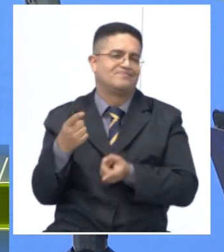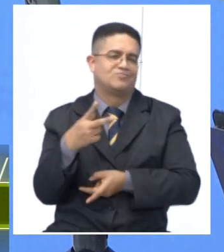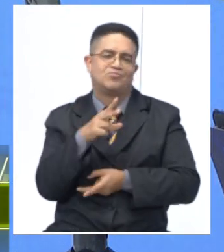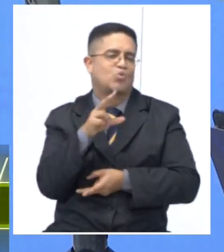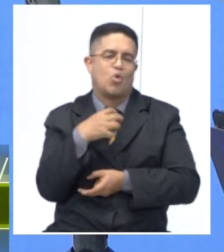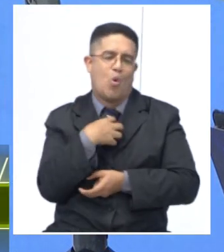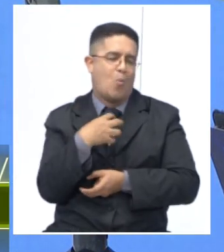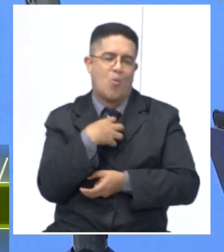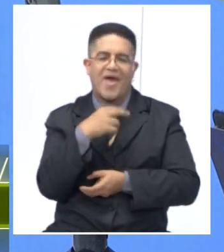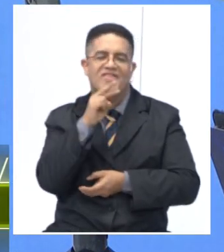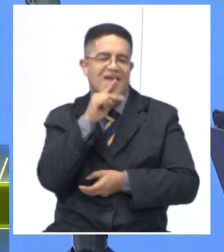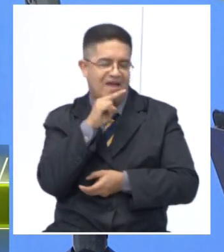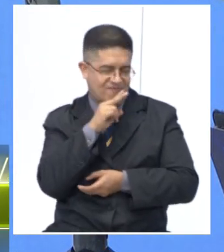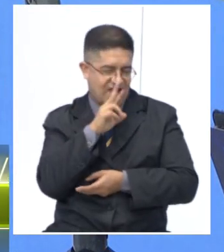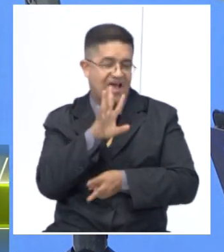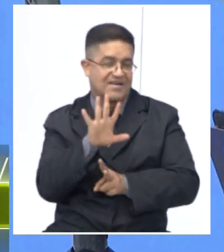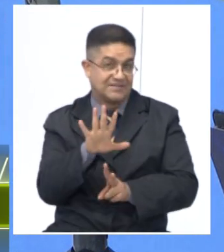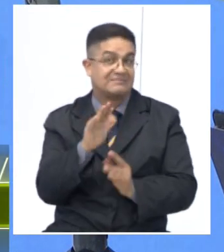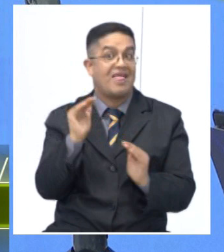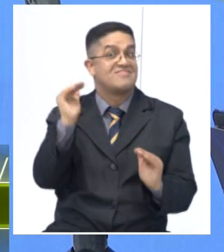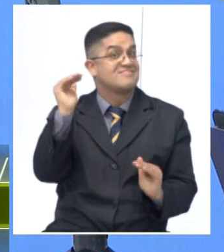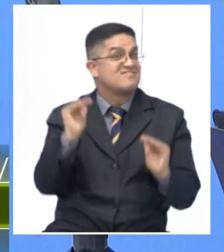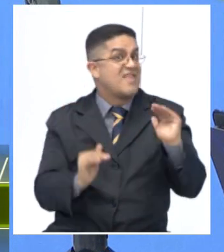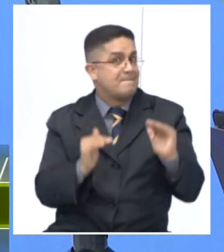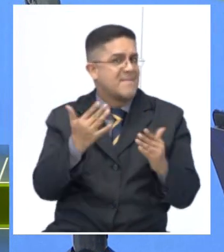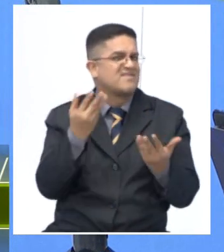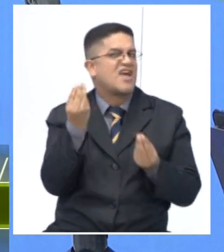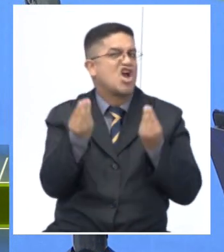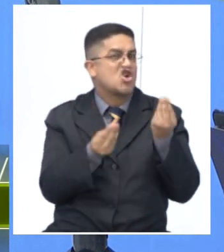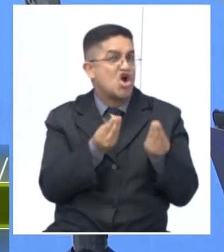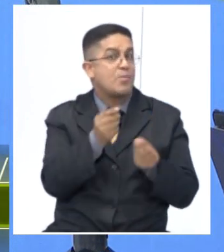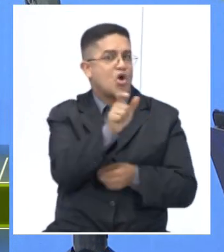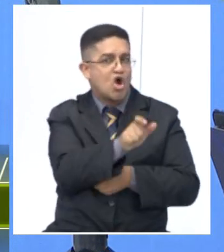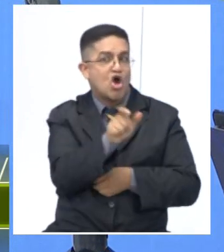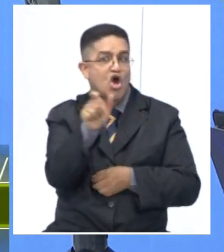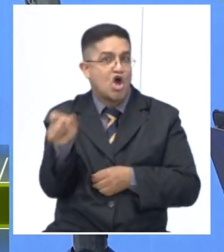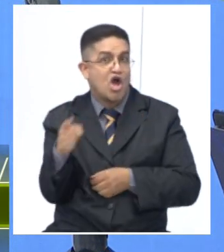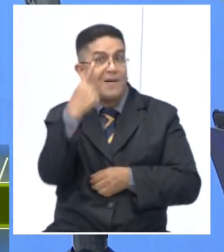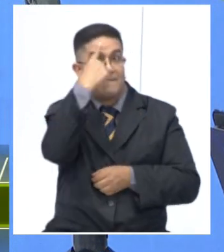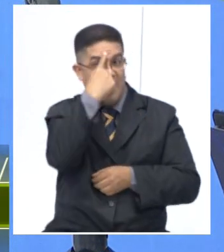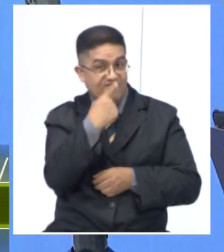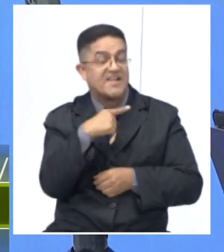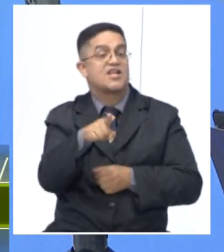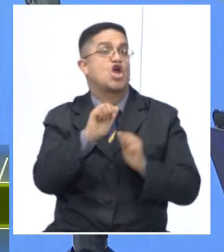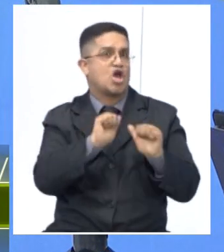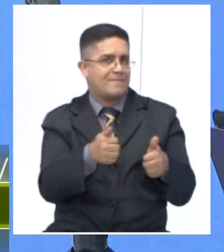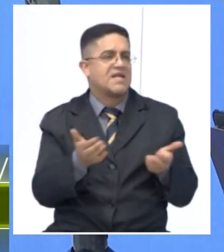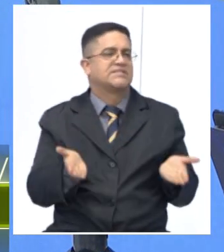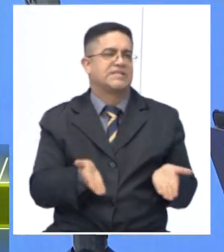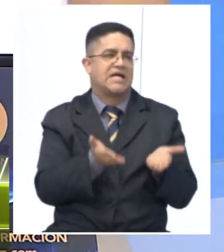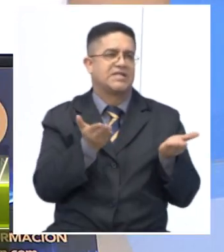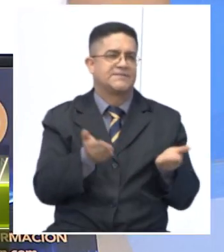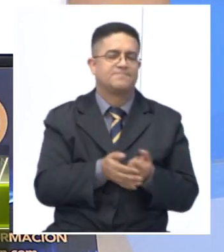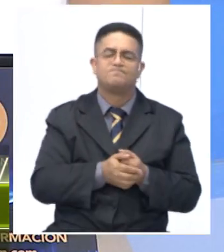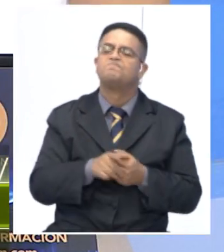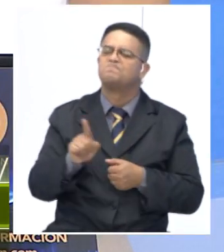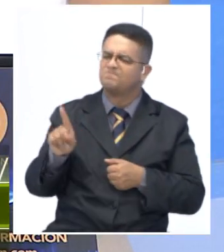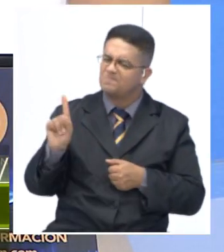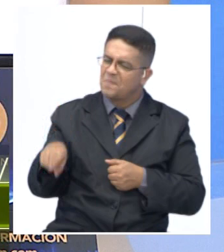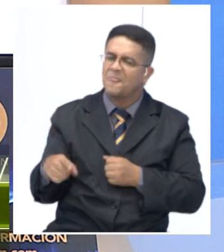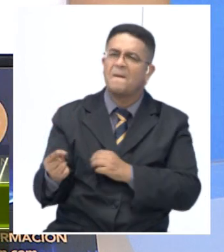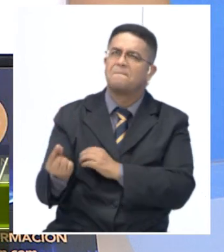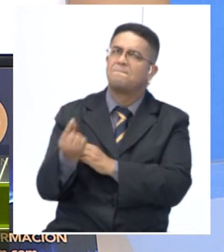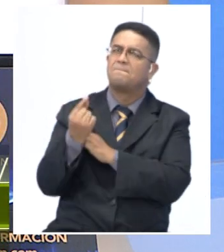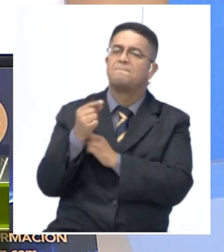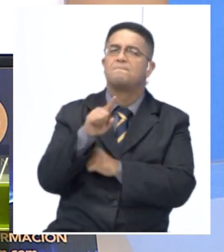lenguaje verbal. Entonces, dependiendo de esa evaluación es que uno va a realizar esa estimulación temprana. Por supuesto. Paulucci también nos dice por acá